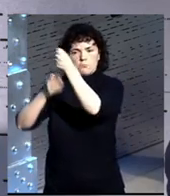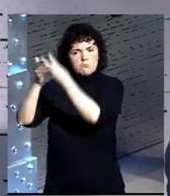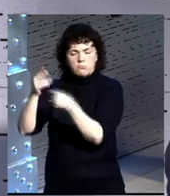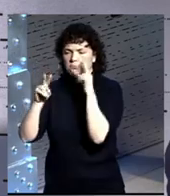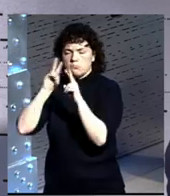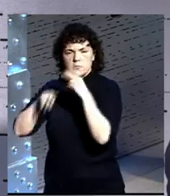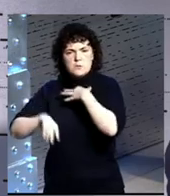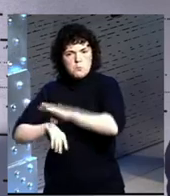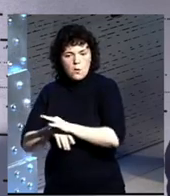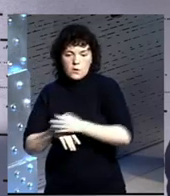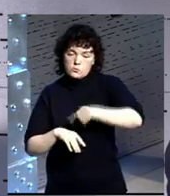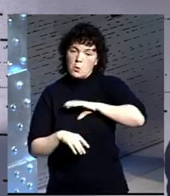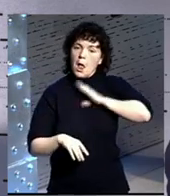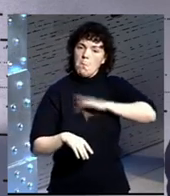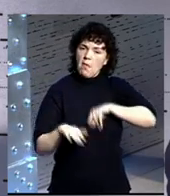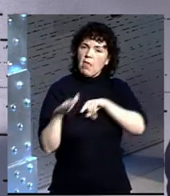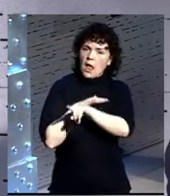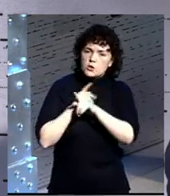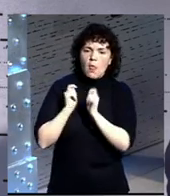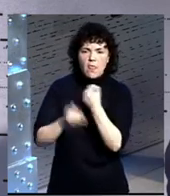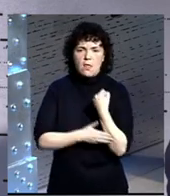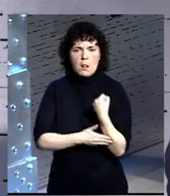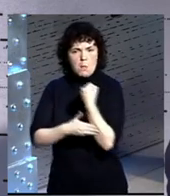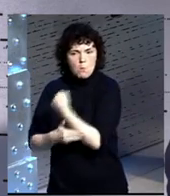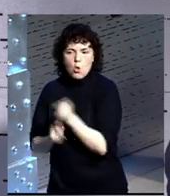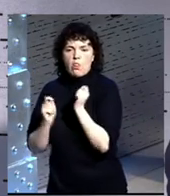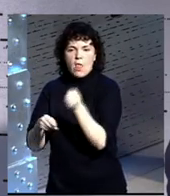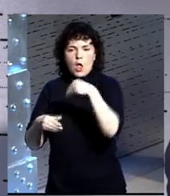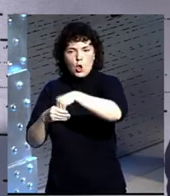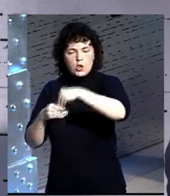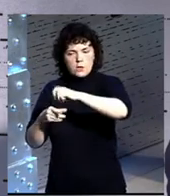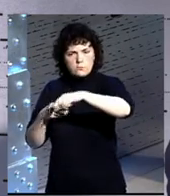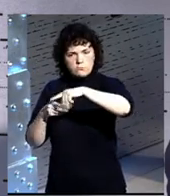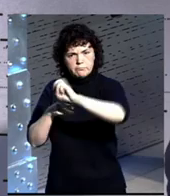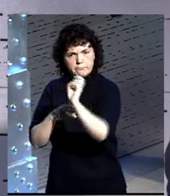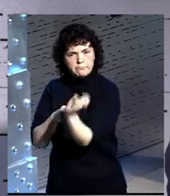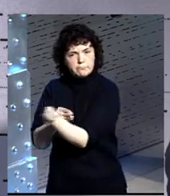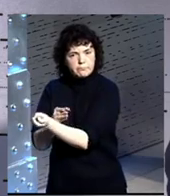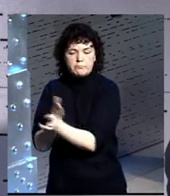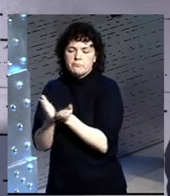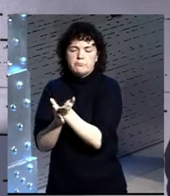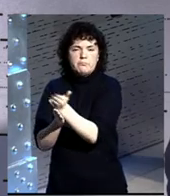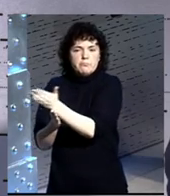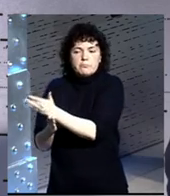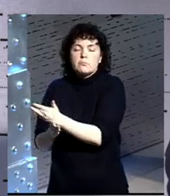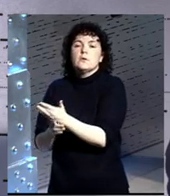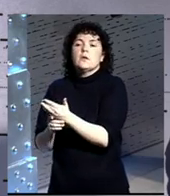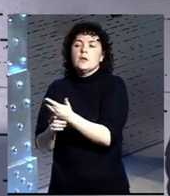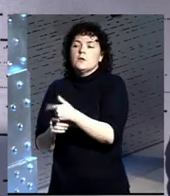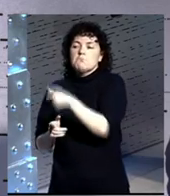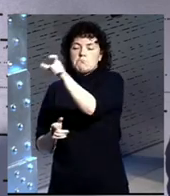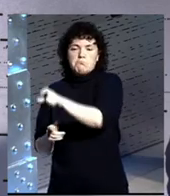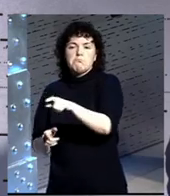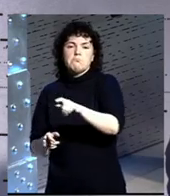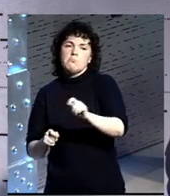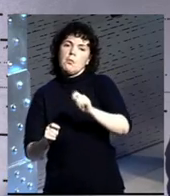capaces de gestionarlos, de dar soporte, de ofrecer contenidos a través del canal de una manera que consideramos que está siendo satisfactoria